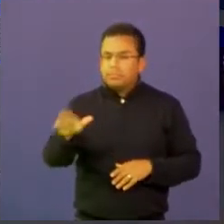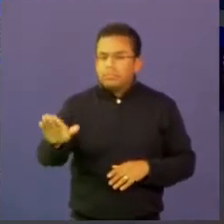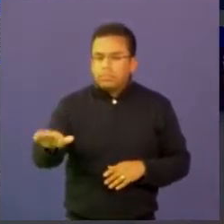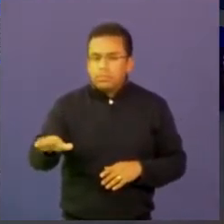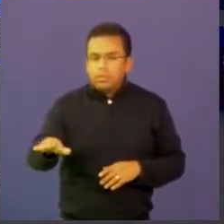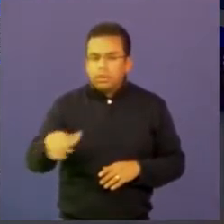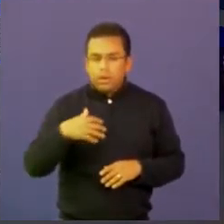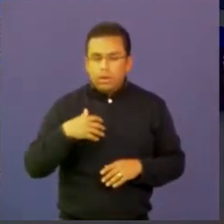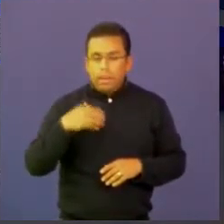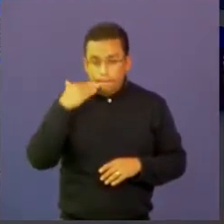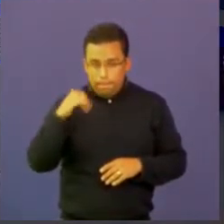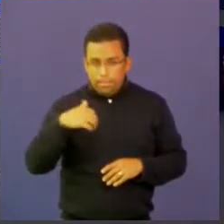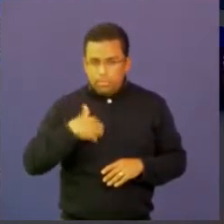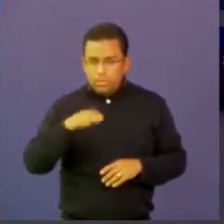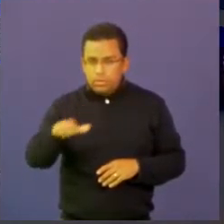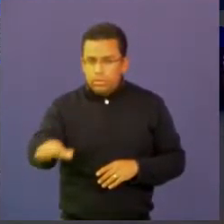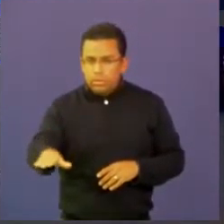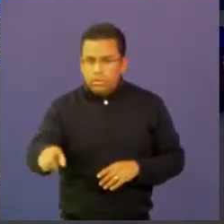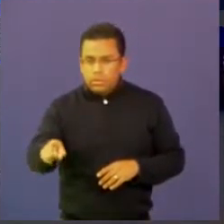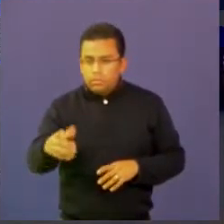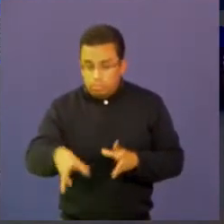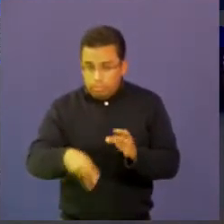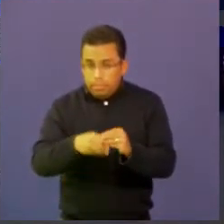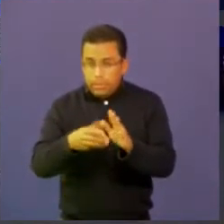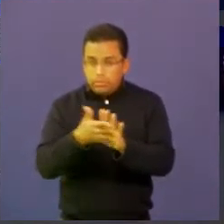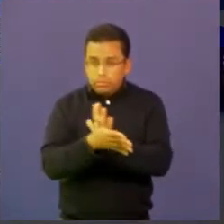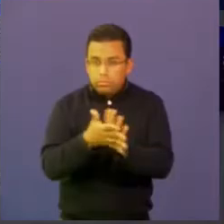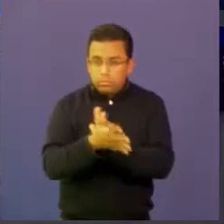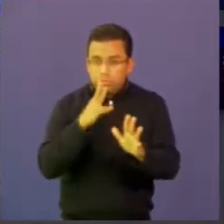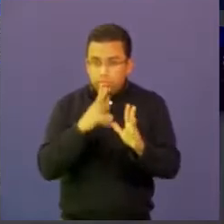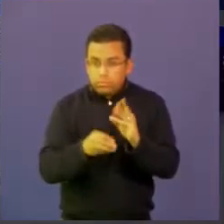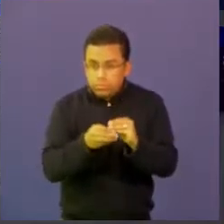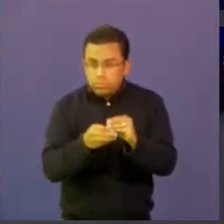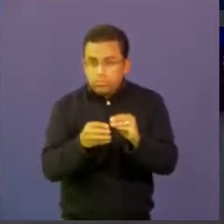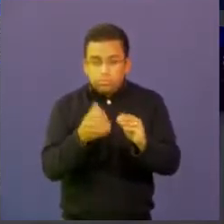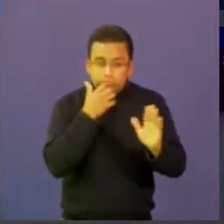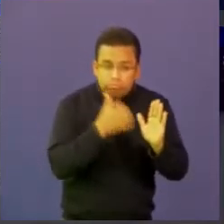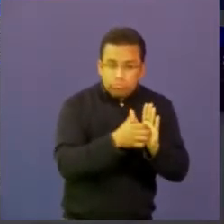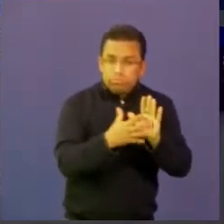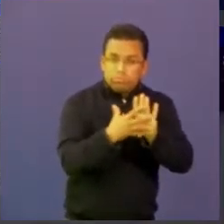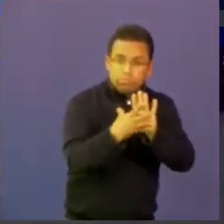o si quieres seguir con otros ejemplos otros consejos para nuestros docentes